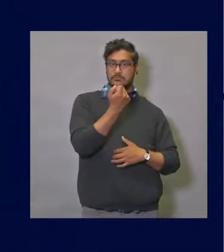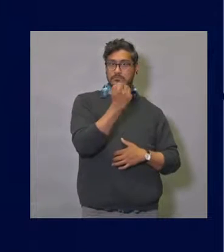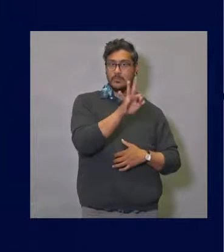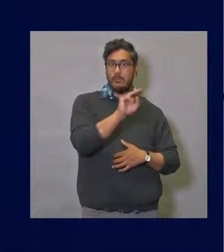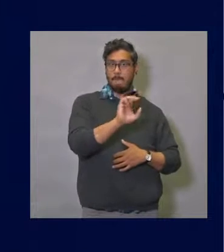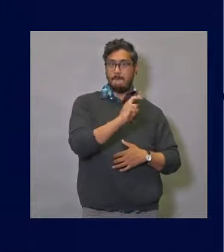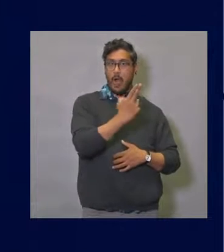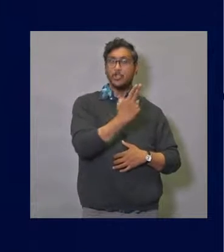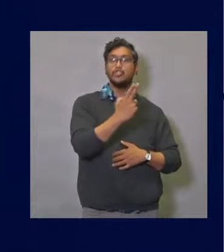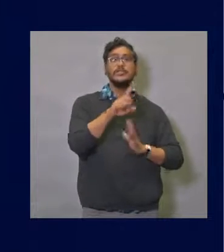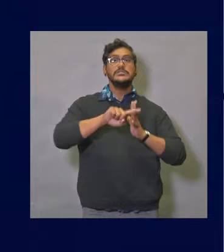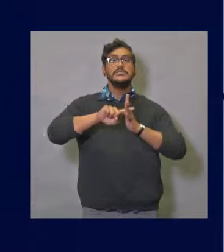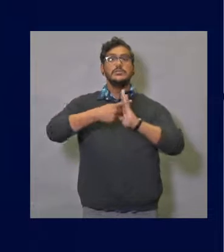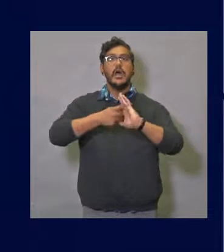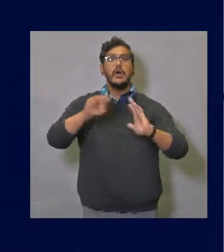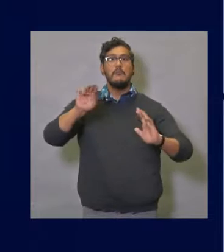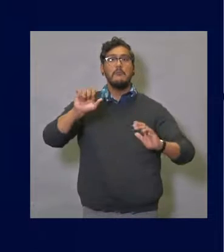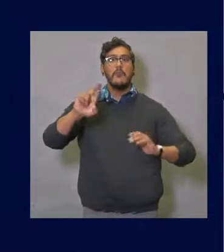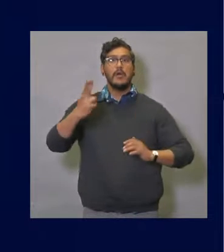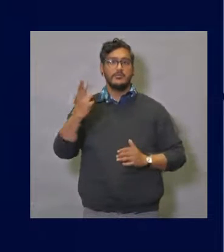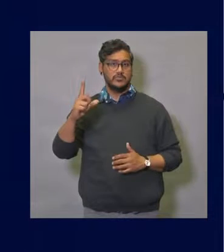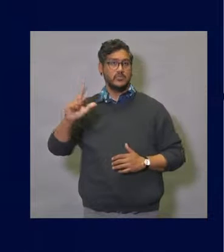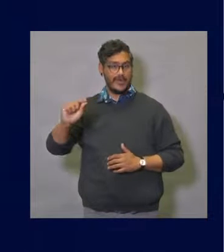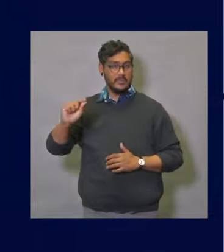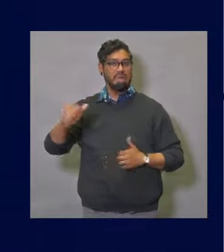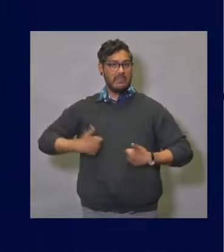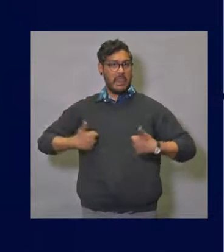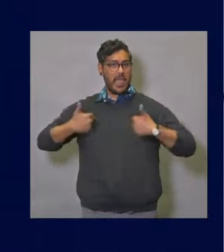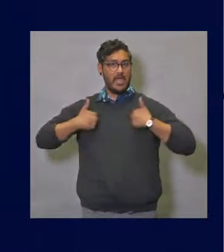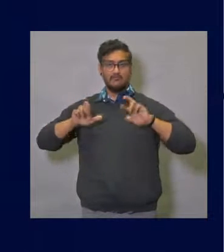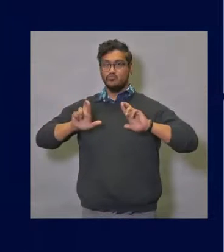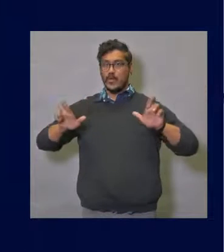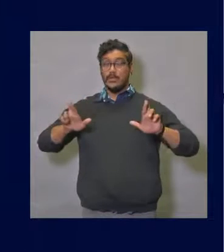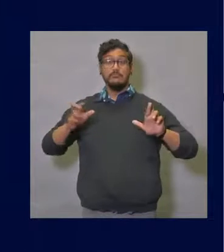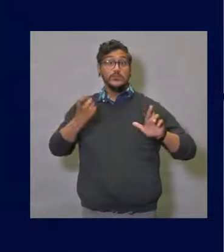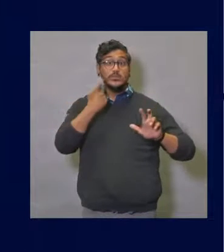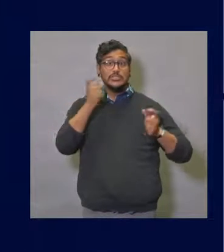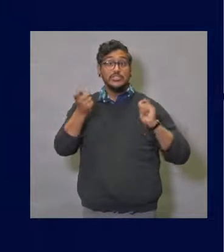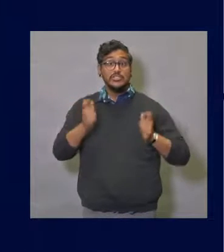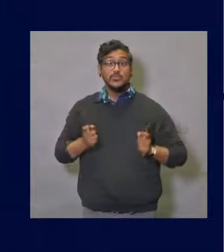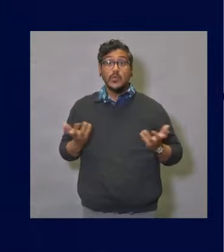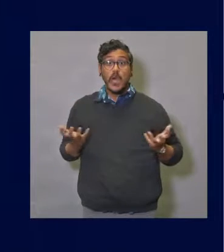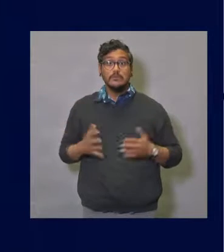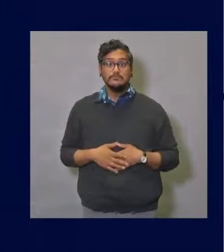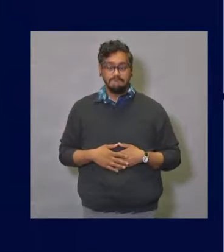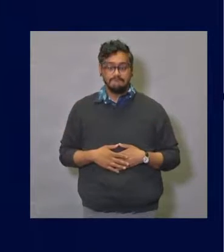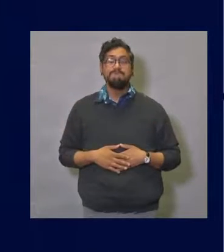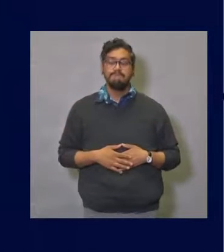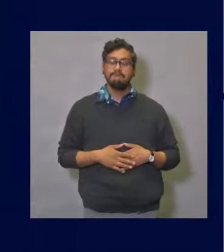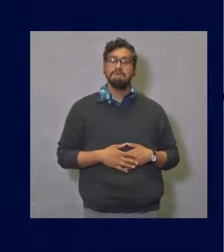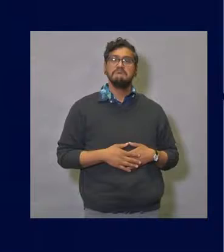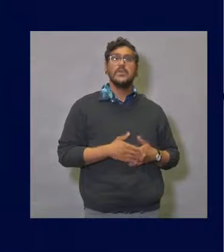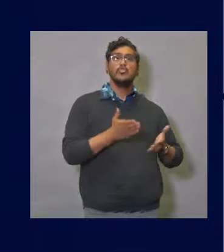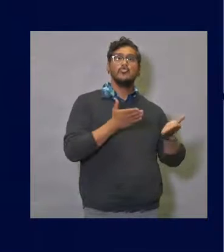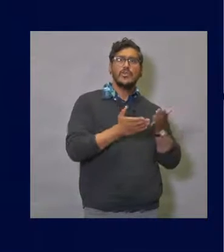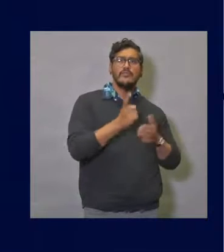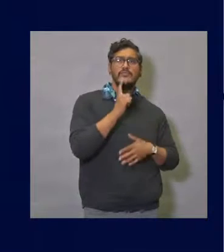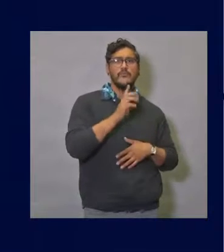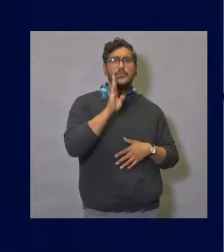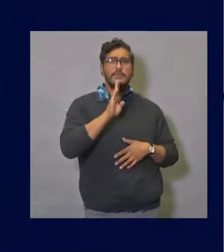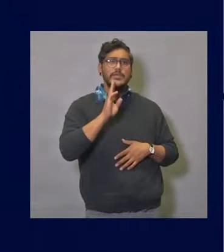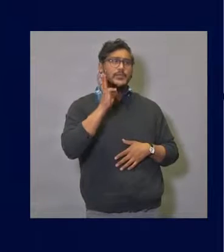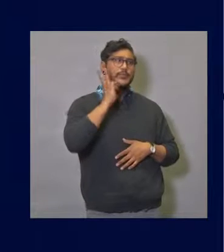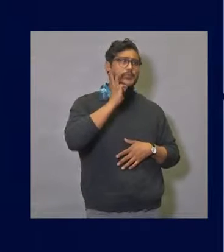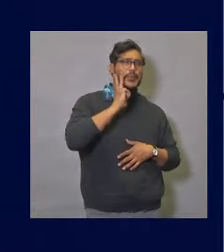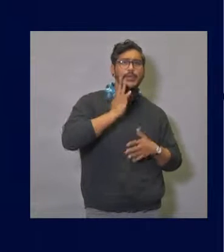marzo y entró en vigor el 20 de marzo con los siguientes cambios. Las cervecerías, bodegas de vino y